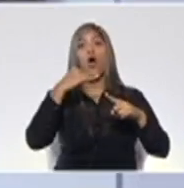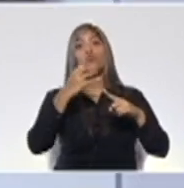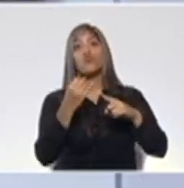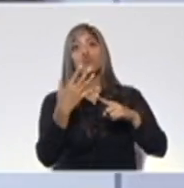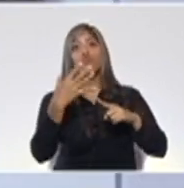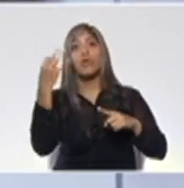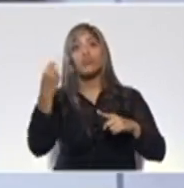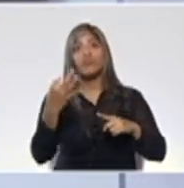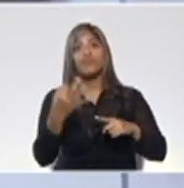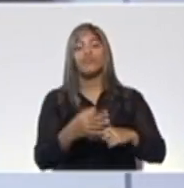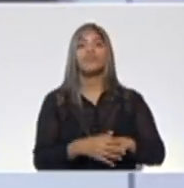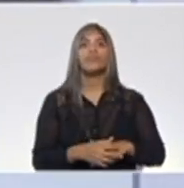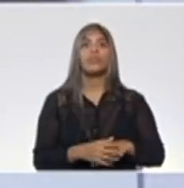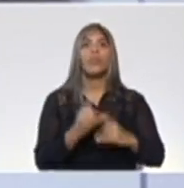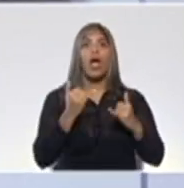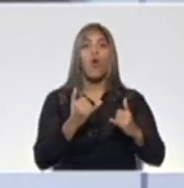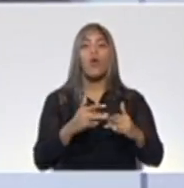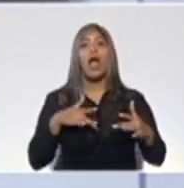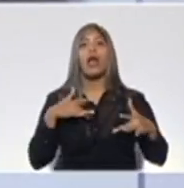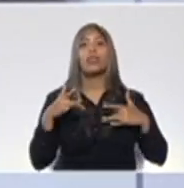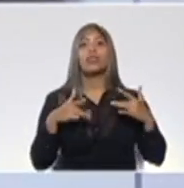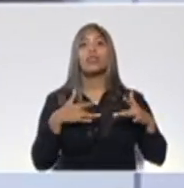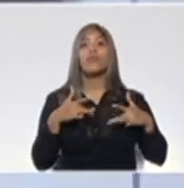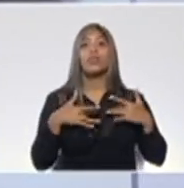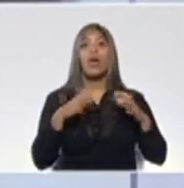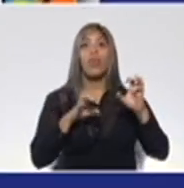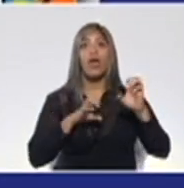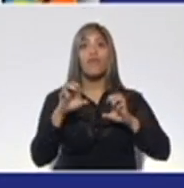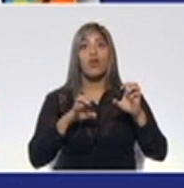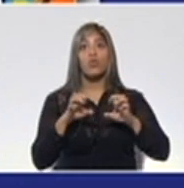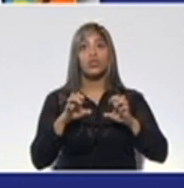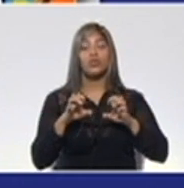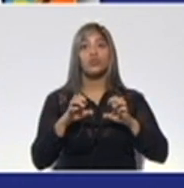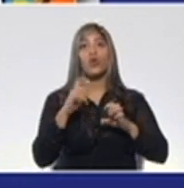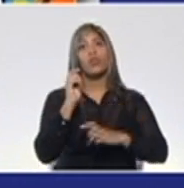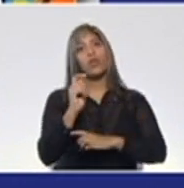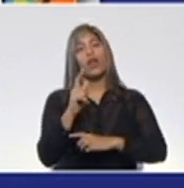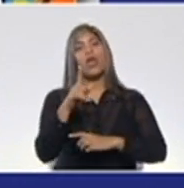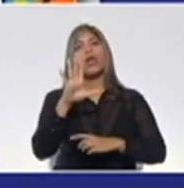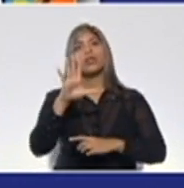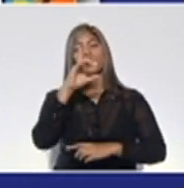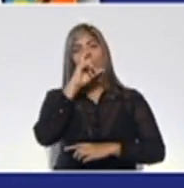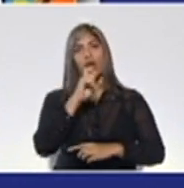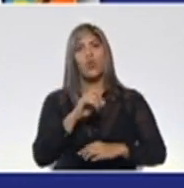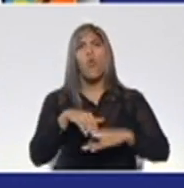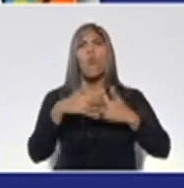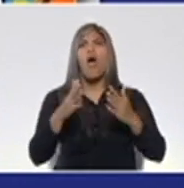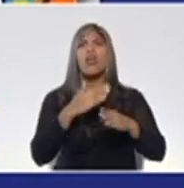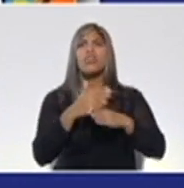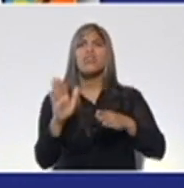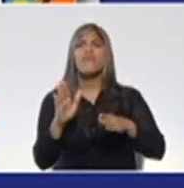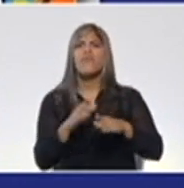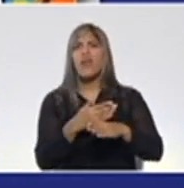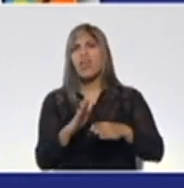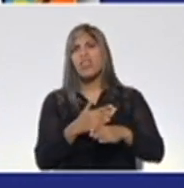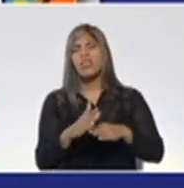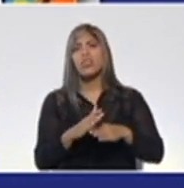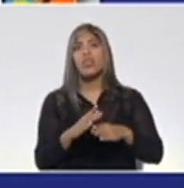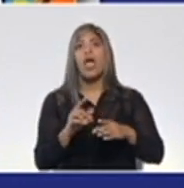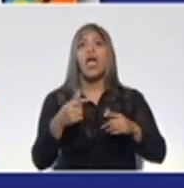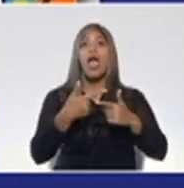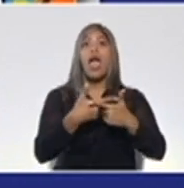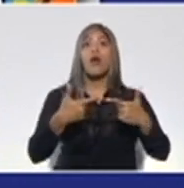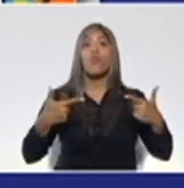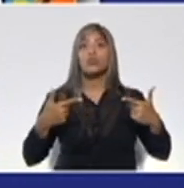real. Pasemos a las actividades evaluativas para quinto año. ¿Cuál es la diferencia entre una ecuación y